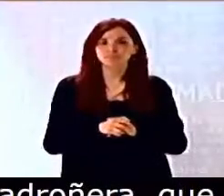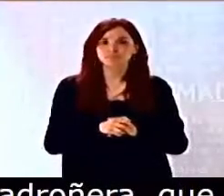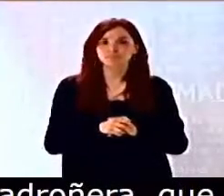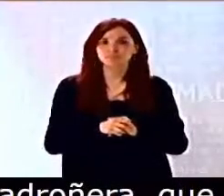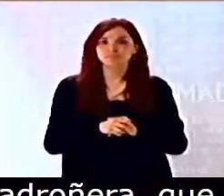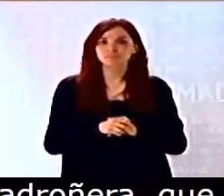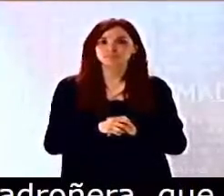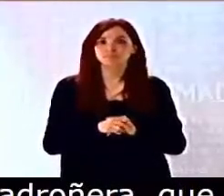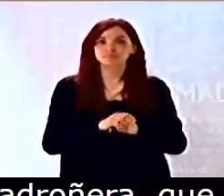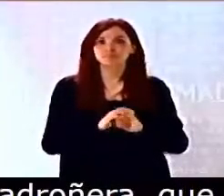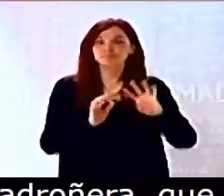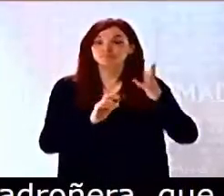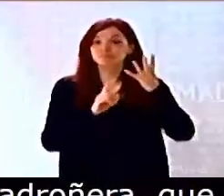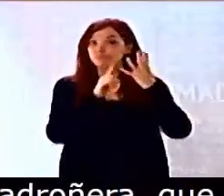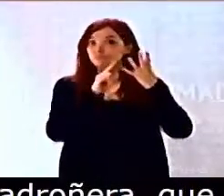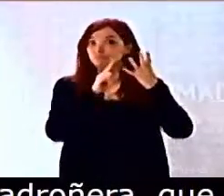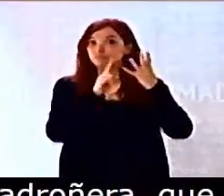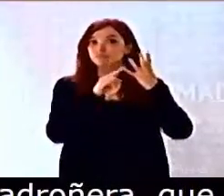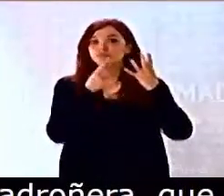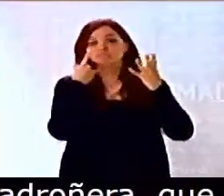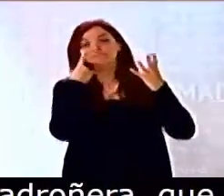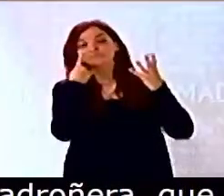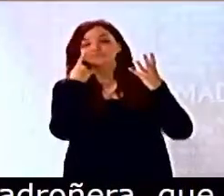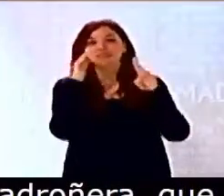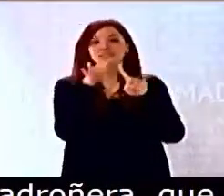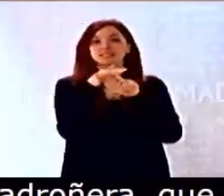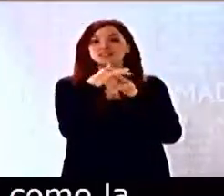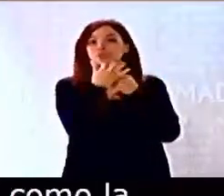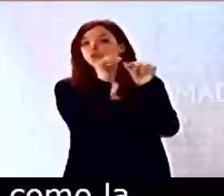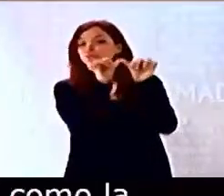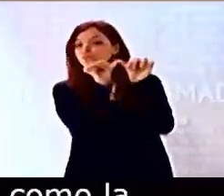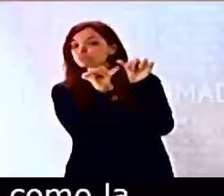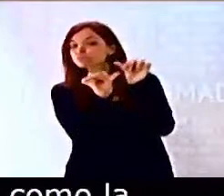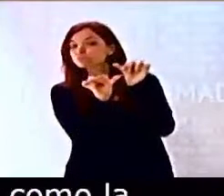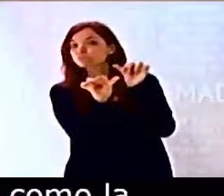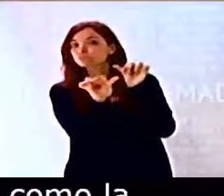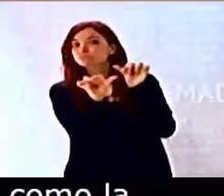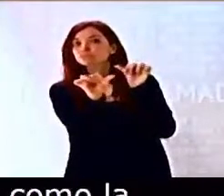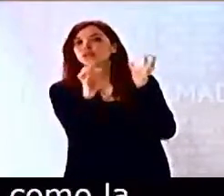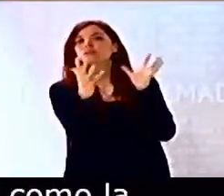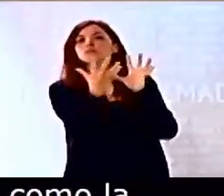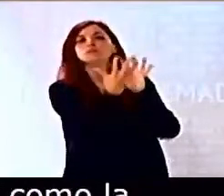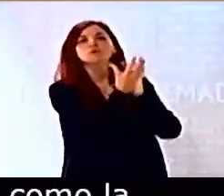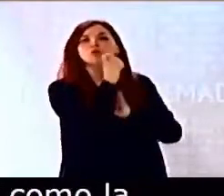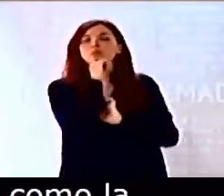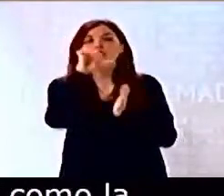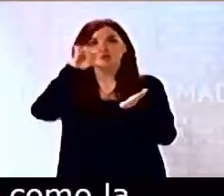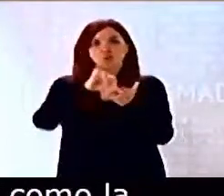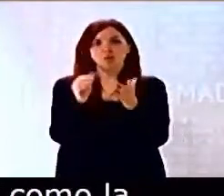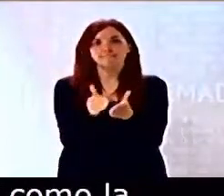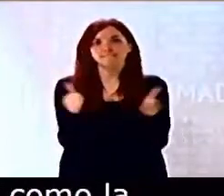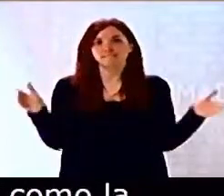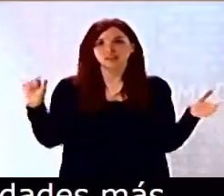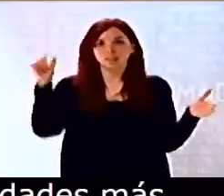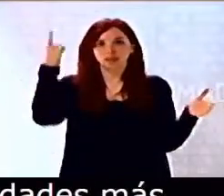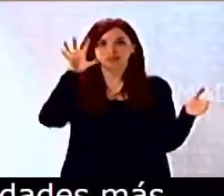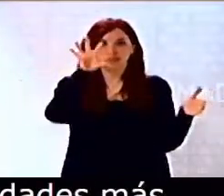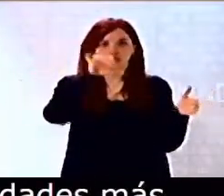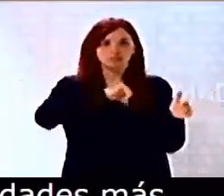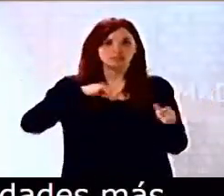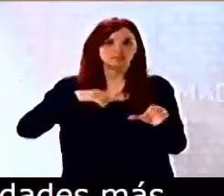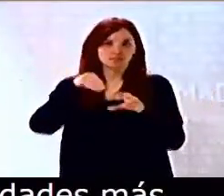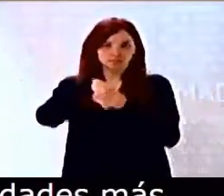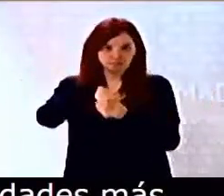así como la evolución que tomen en los próximos días nuestras ciudades más grandes de la comunidad autónoma.